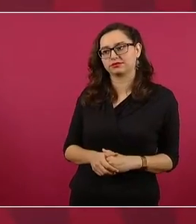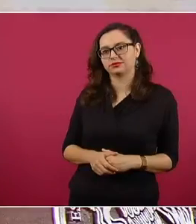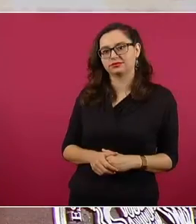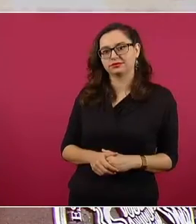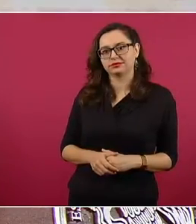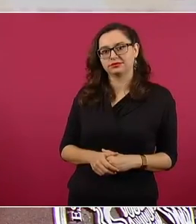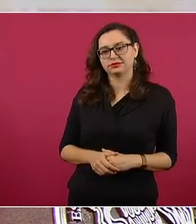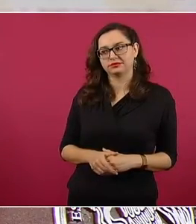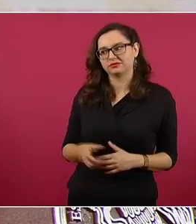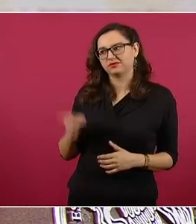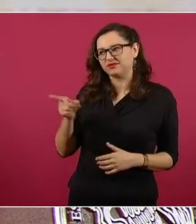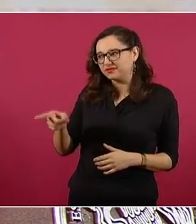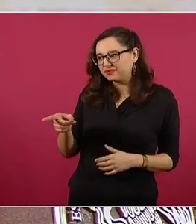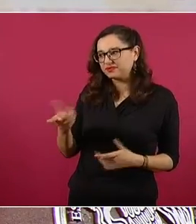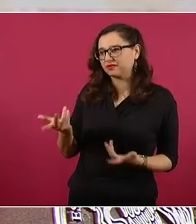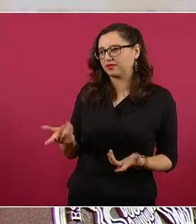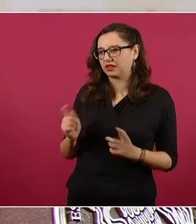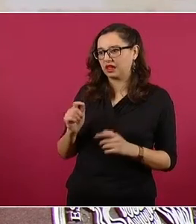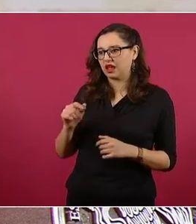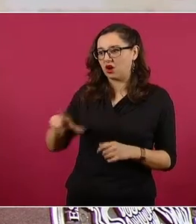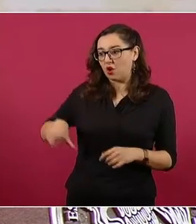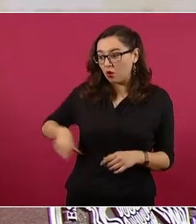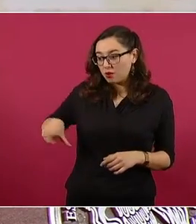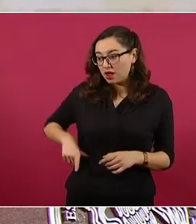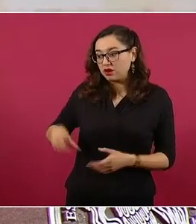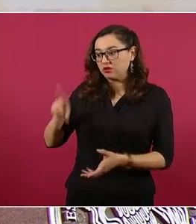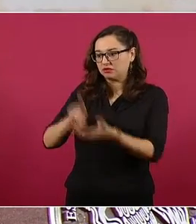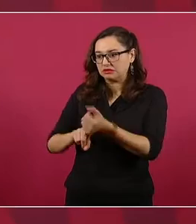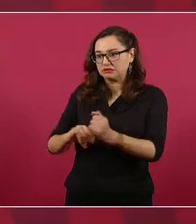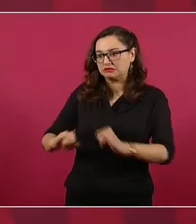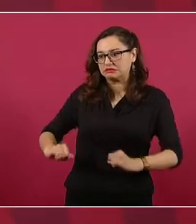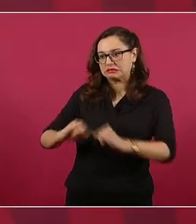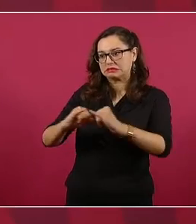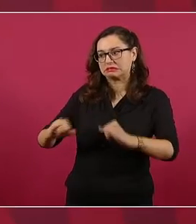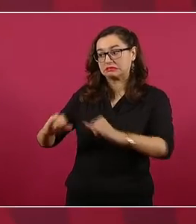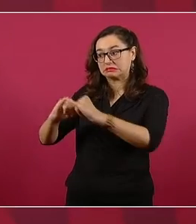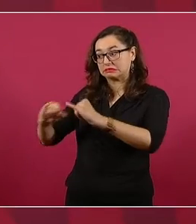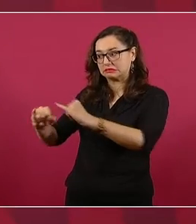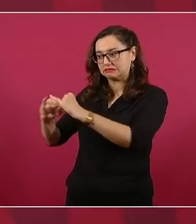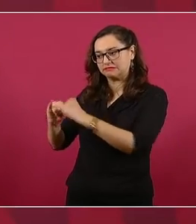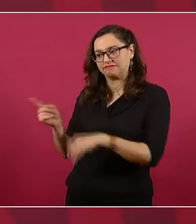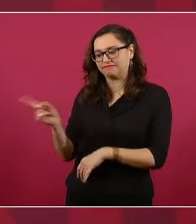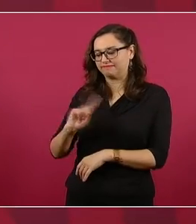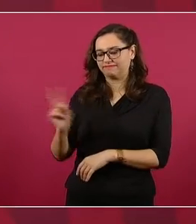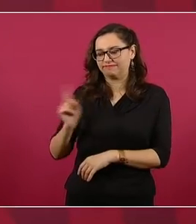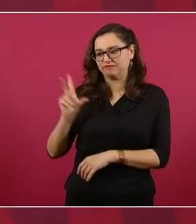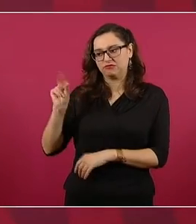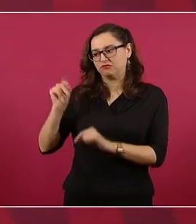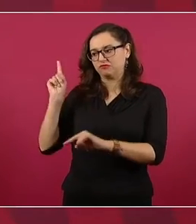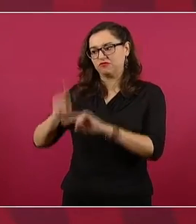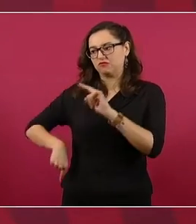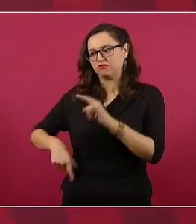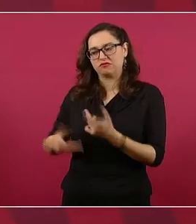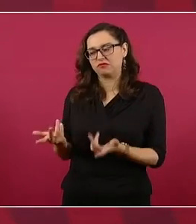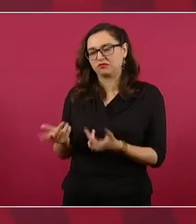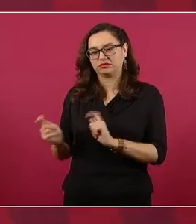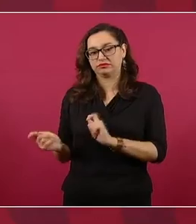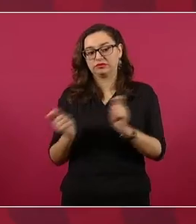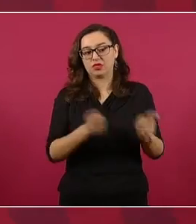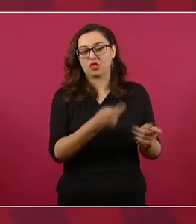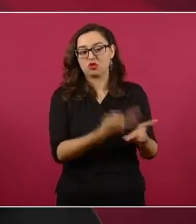concesiones. No le vamos a dejar al presidente que nombre